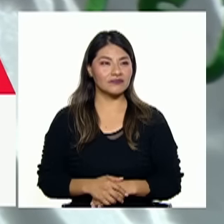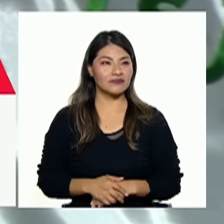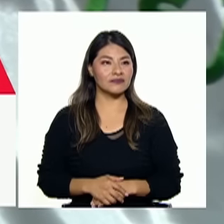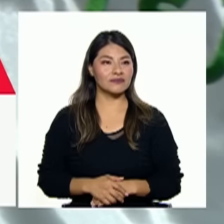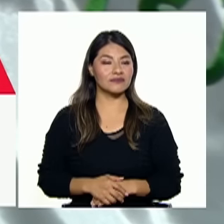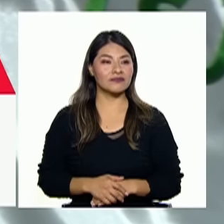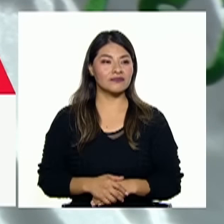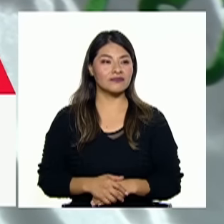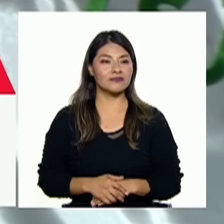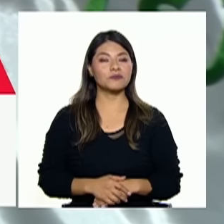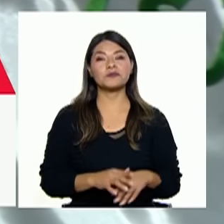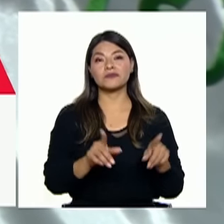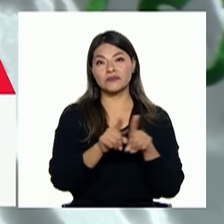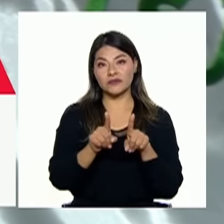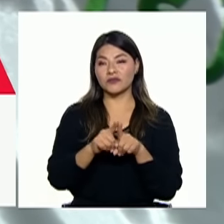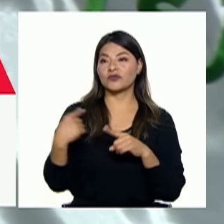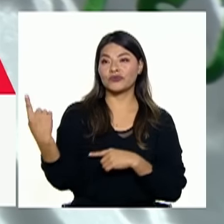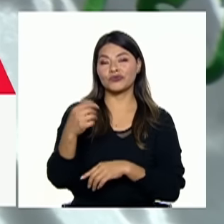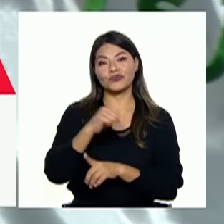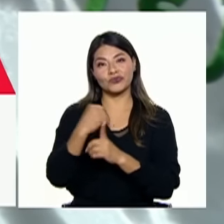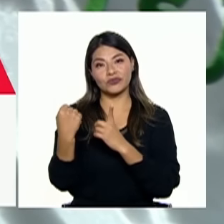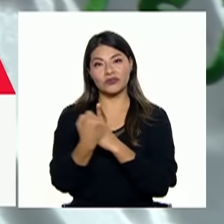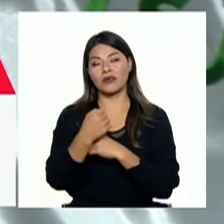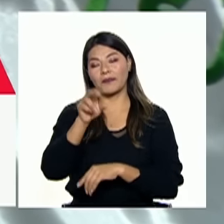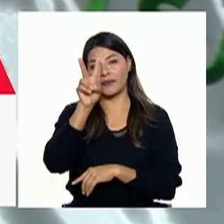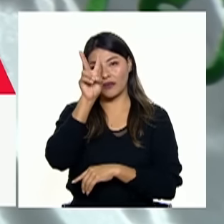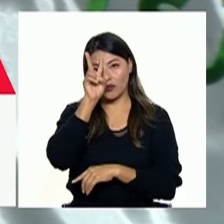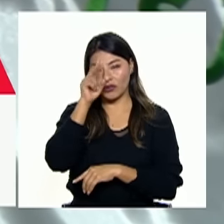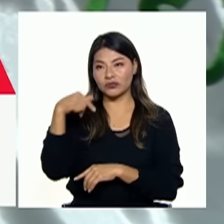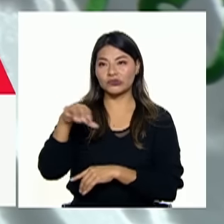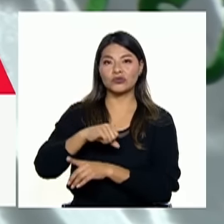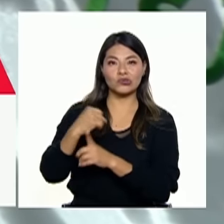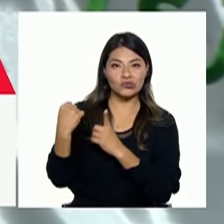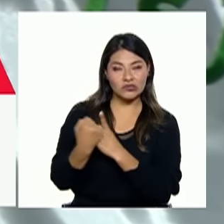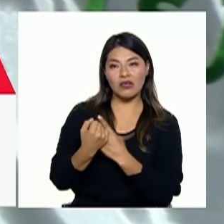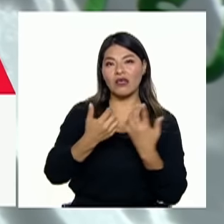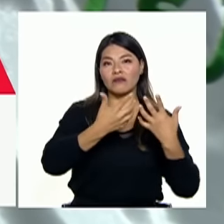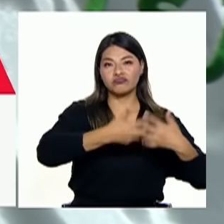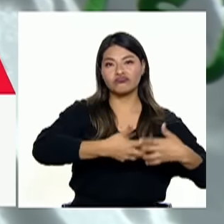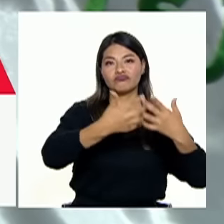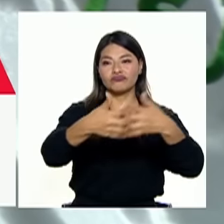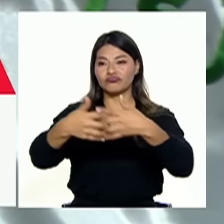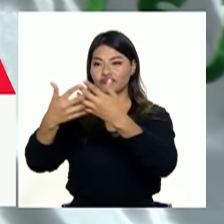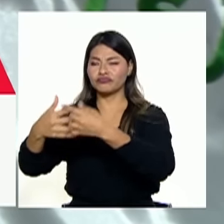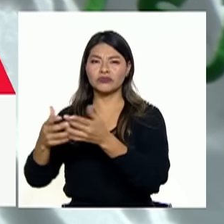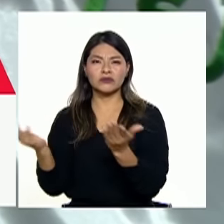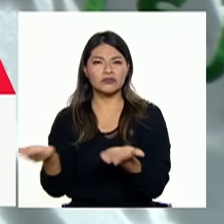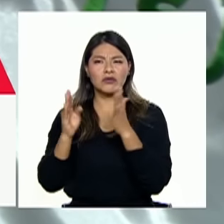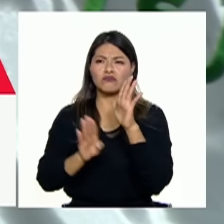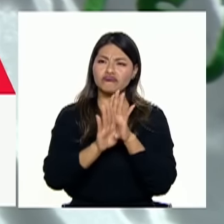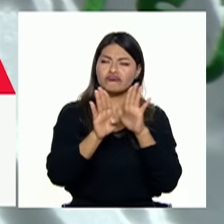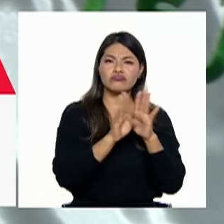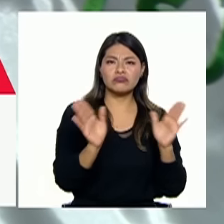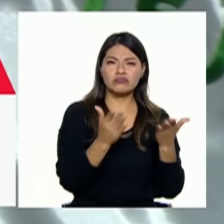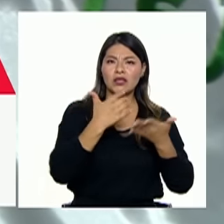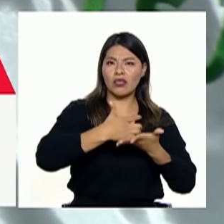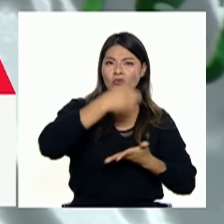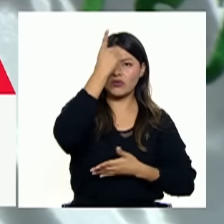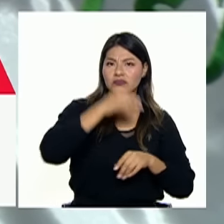Como parte de su contribución a la sociedad peruana, la Sociedad Nacional de Industrias siempre ha apoyado y promovido la educación.